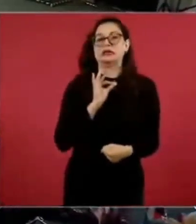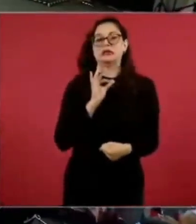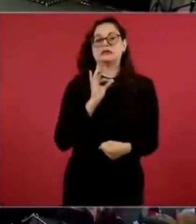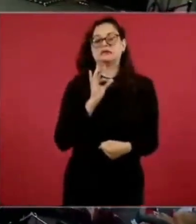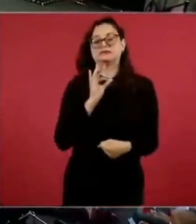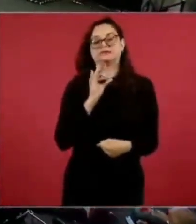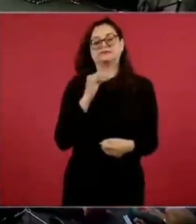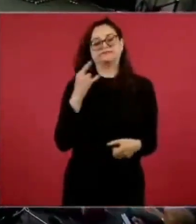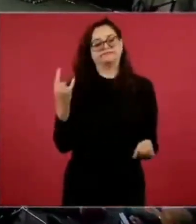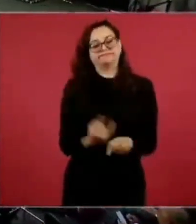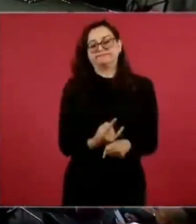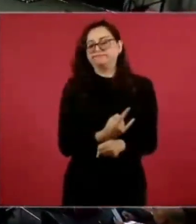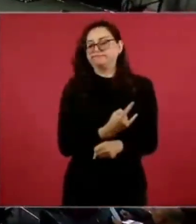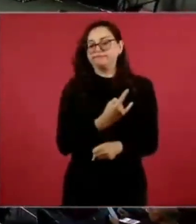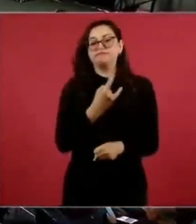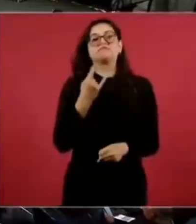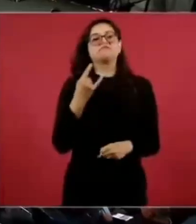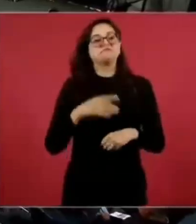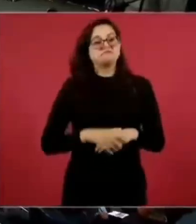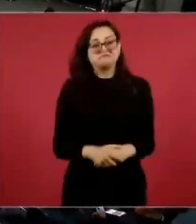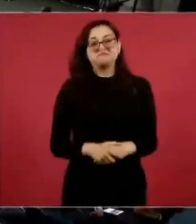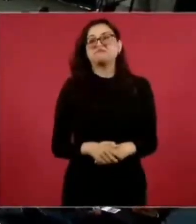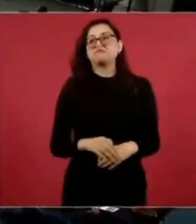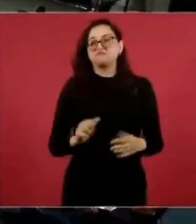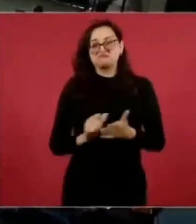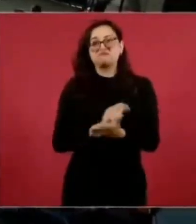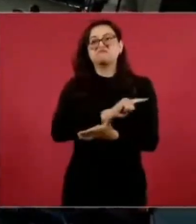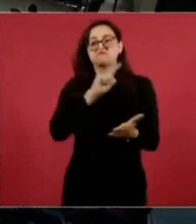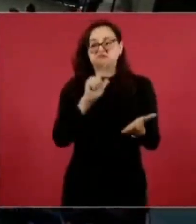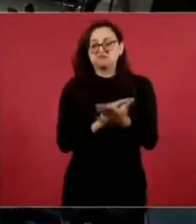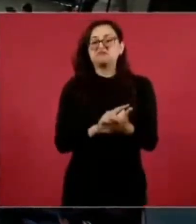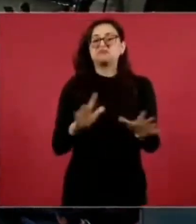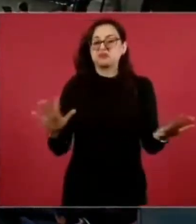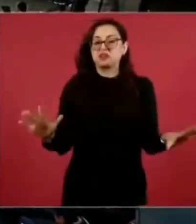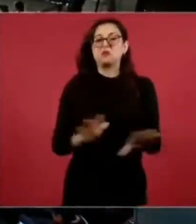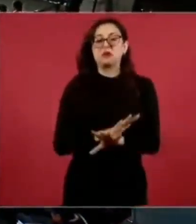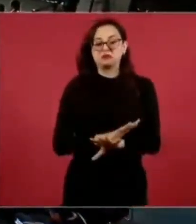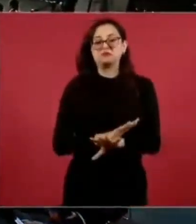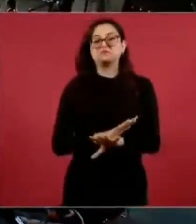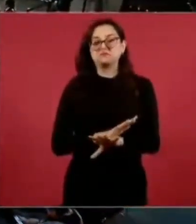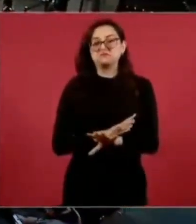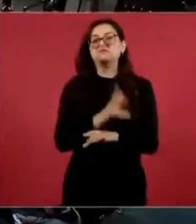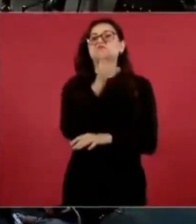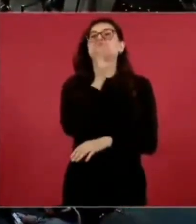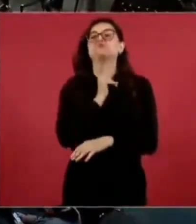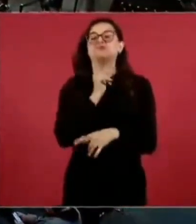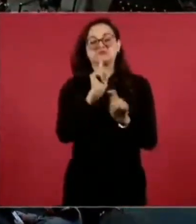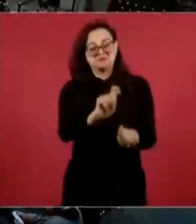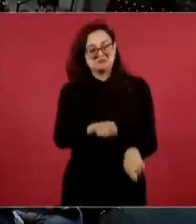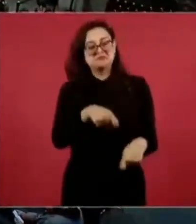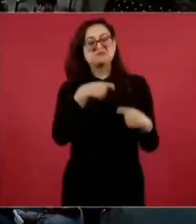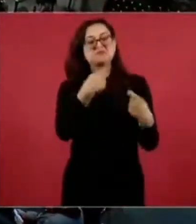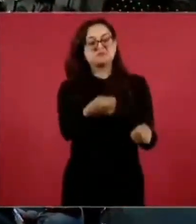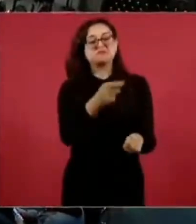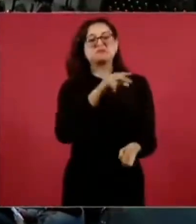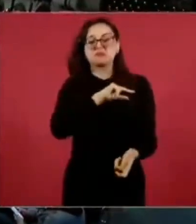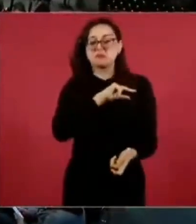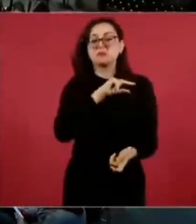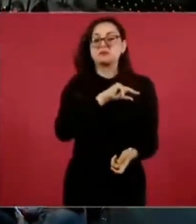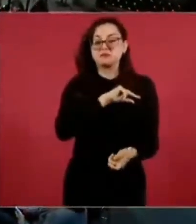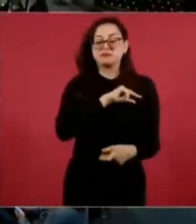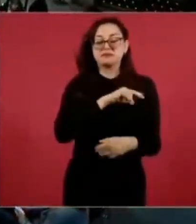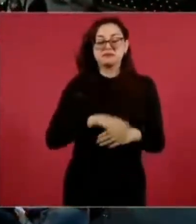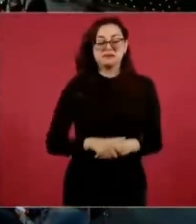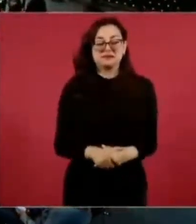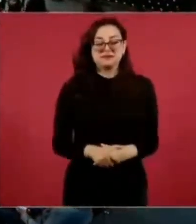pudo detener la la la privatización entonces